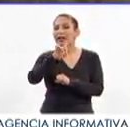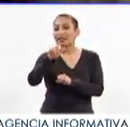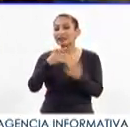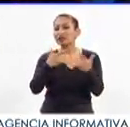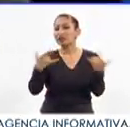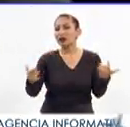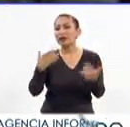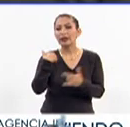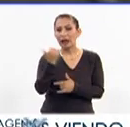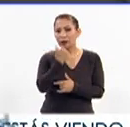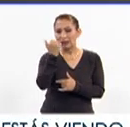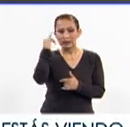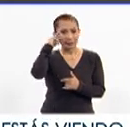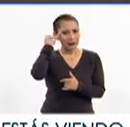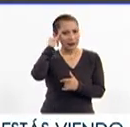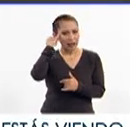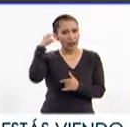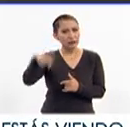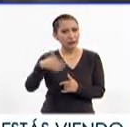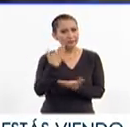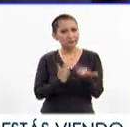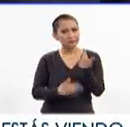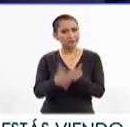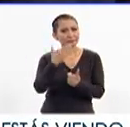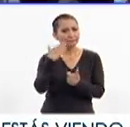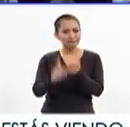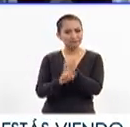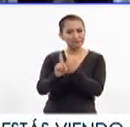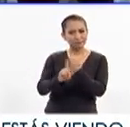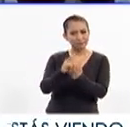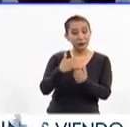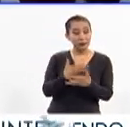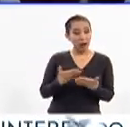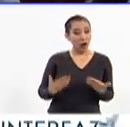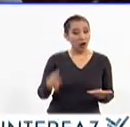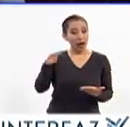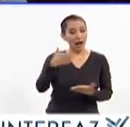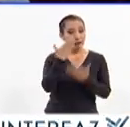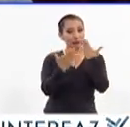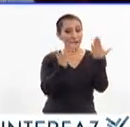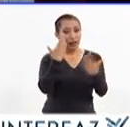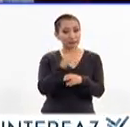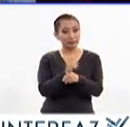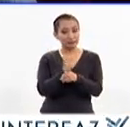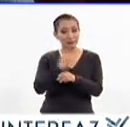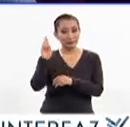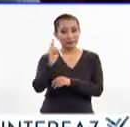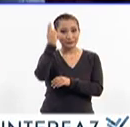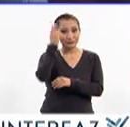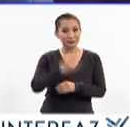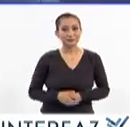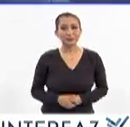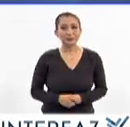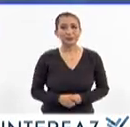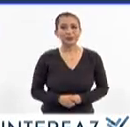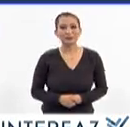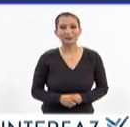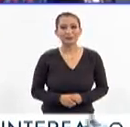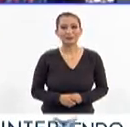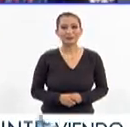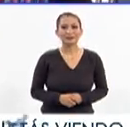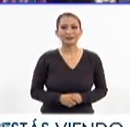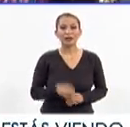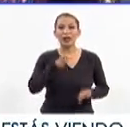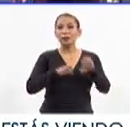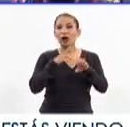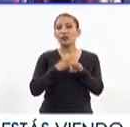la historia de estudiantes indígenas que lograron superar las adversidades y actualmente estudian una carrera universitaria.